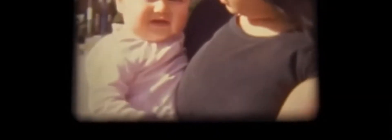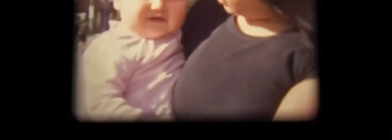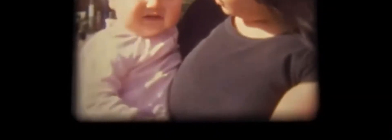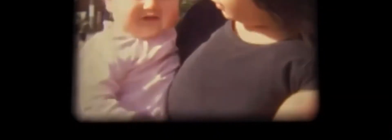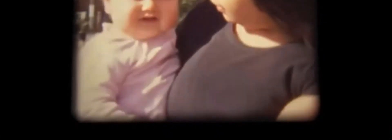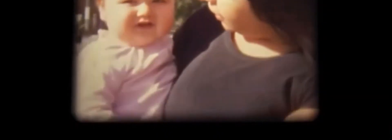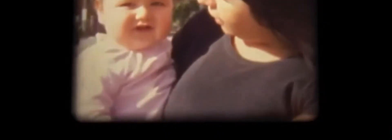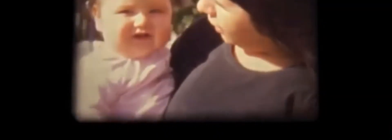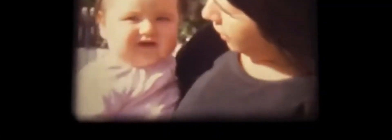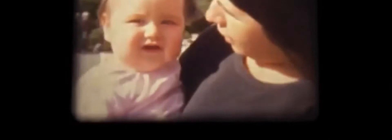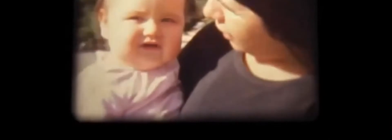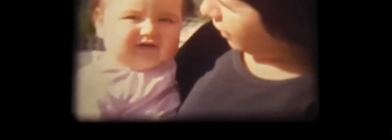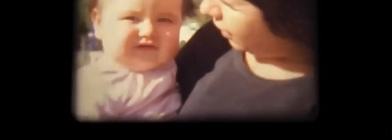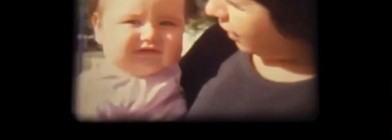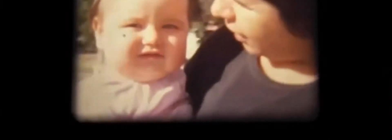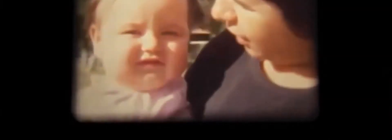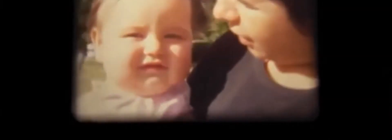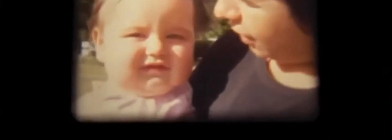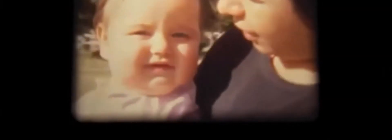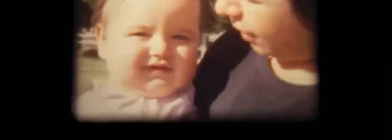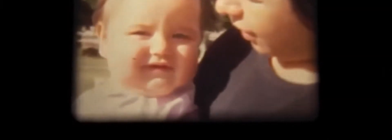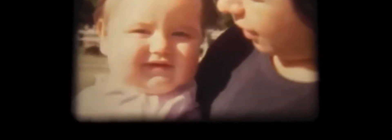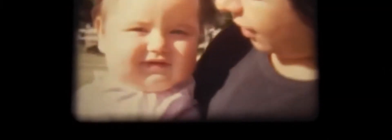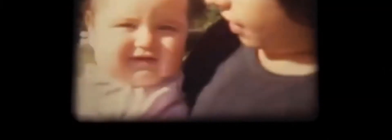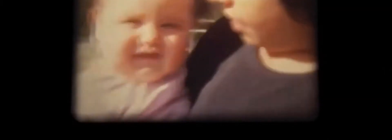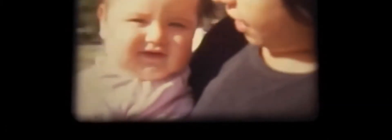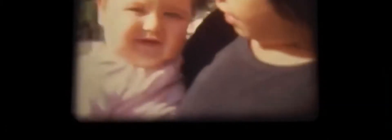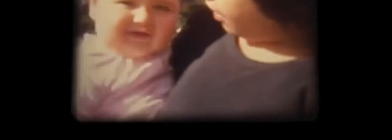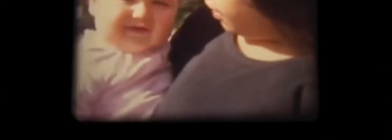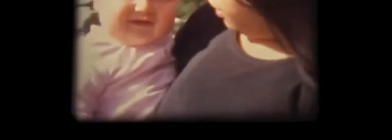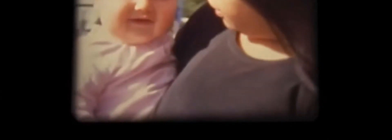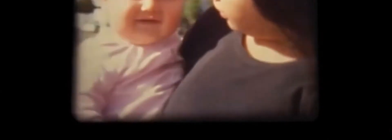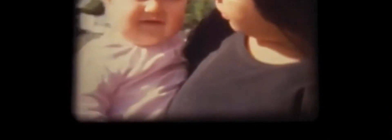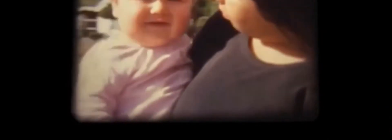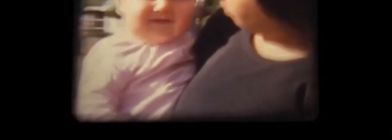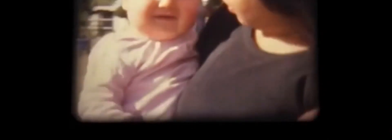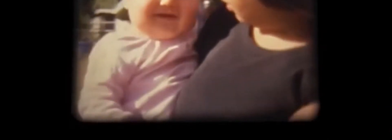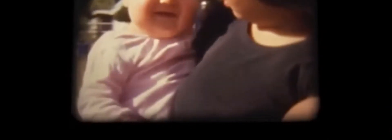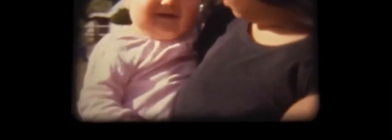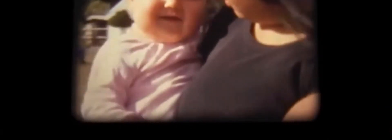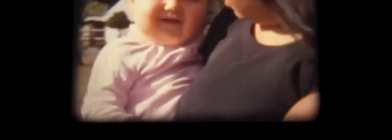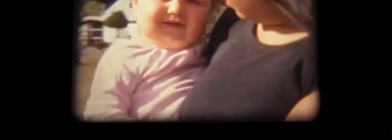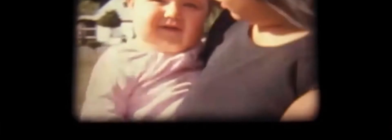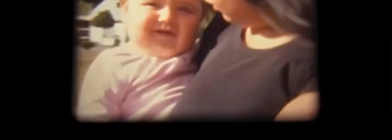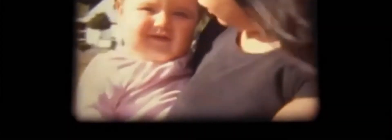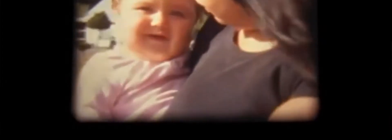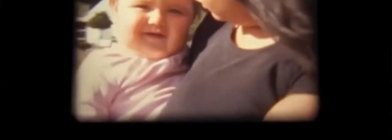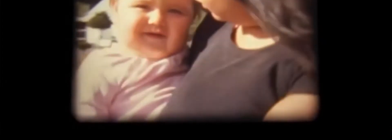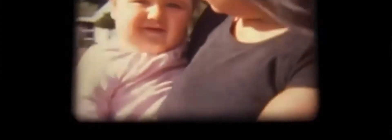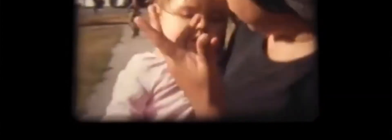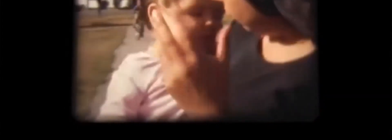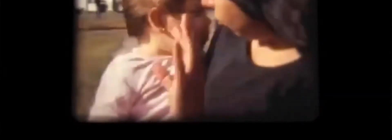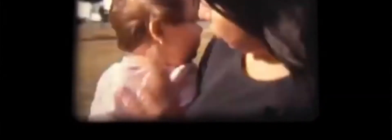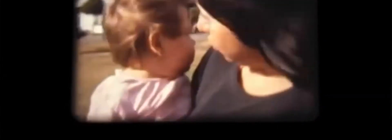mi madre era una india era mapuche se llamaba genoveva entonces me acordé del hombre de